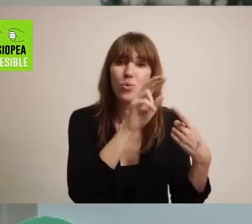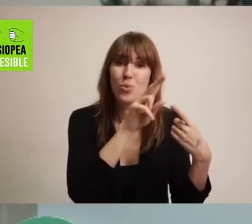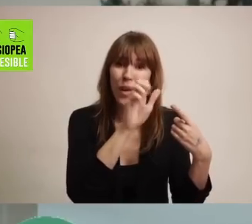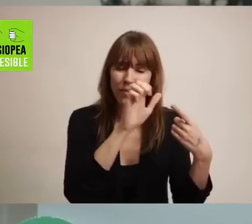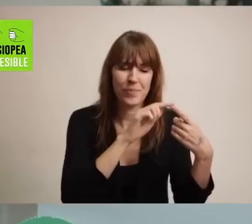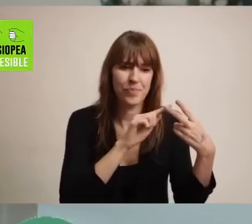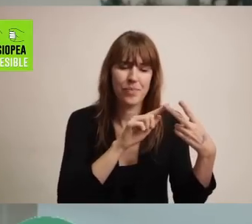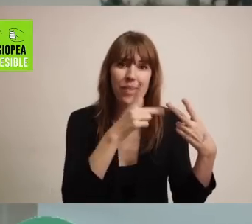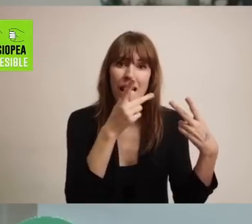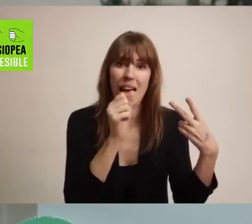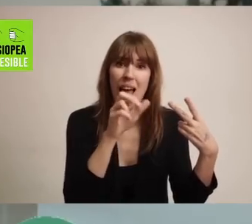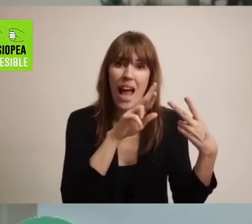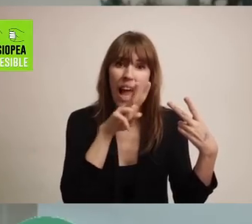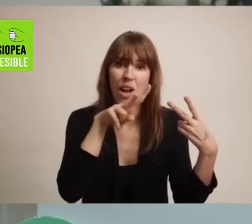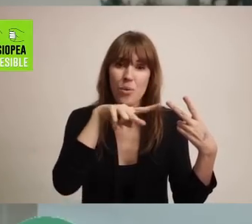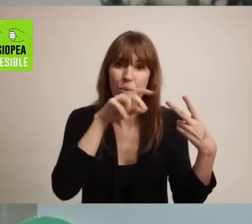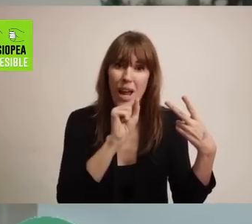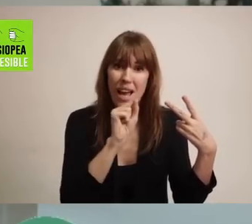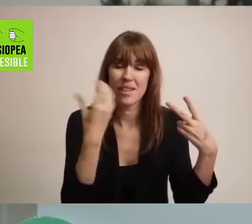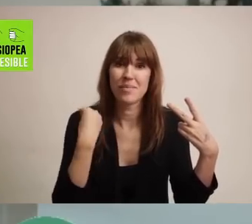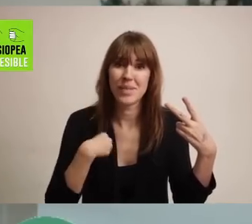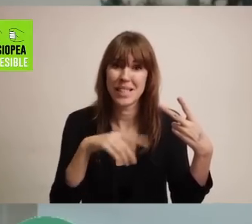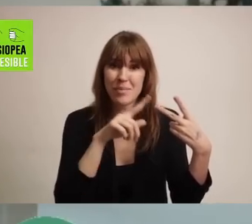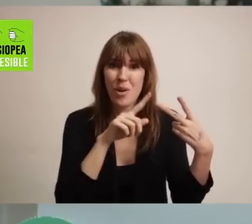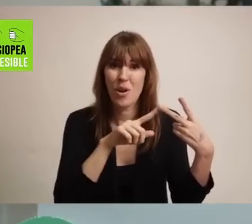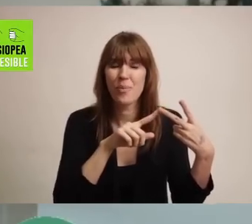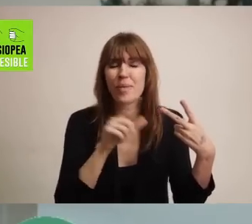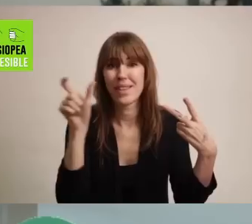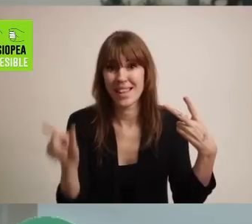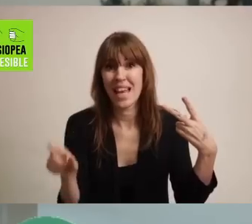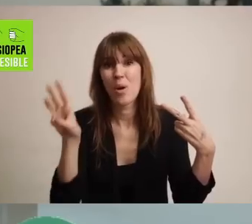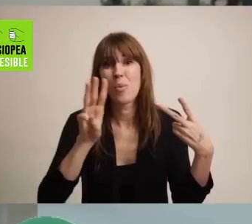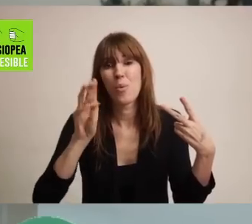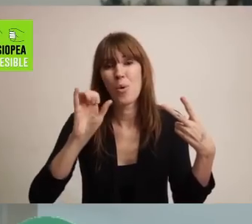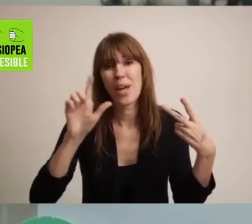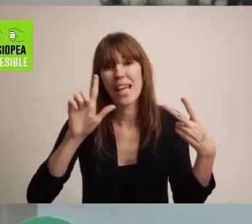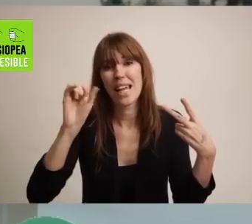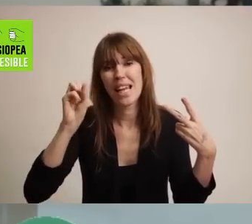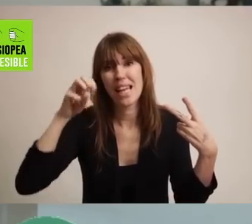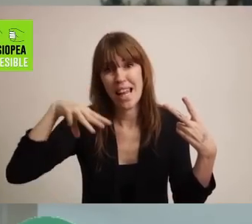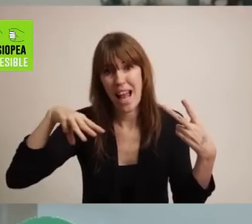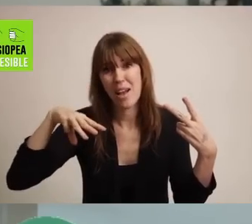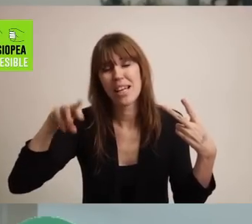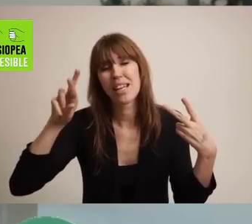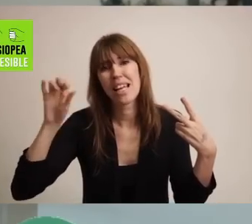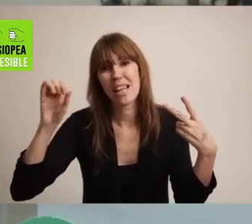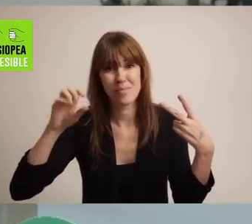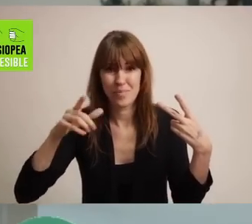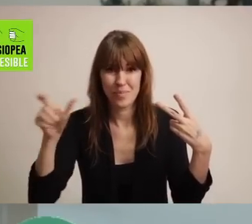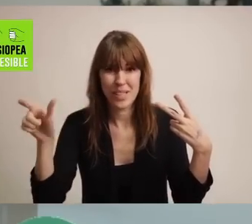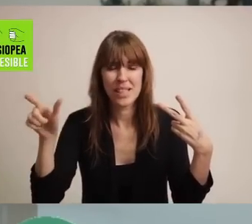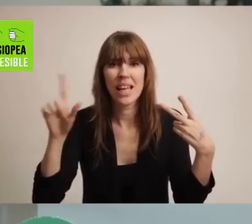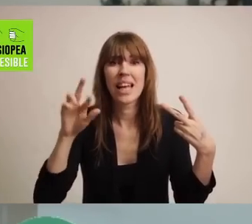en realidad el Karuna viene de un señor que se llama William Lee Rand, que él aprendió Reiki y que luego, Reiki occidental,